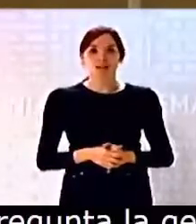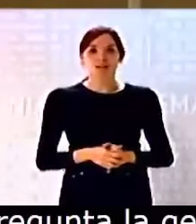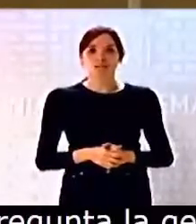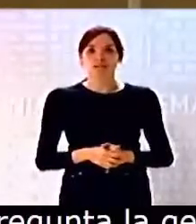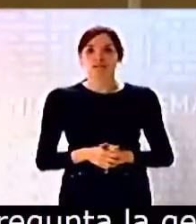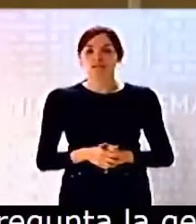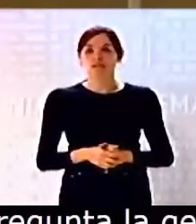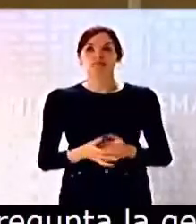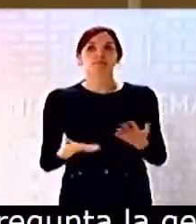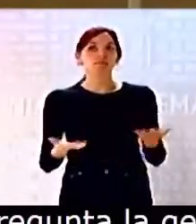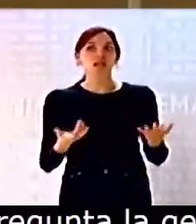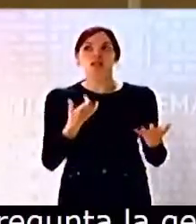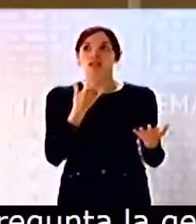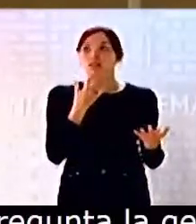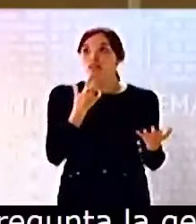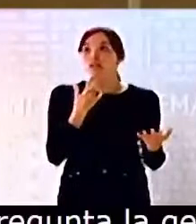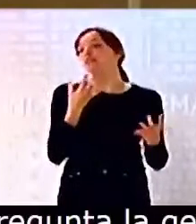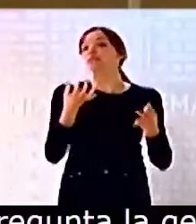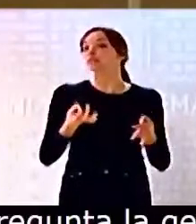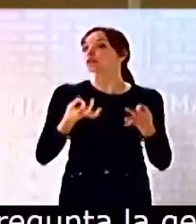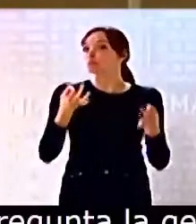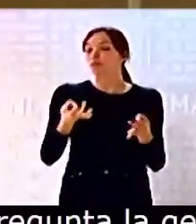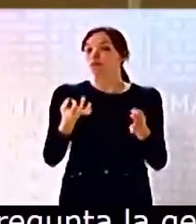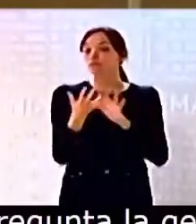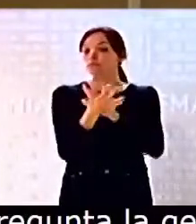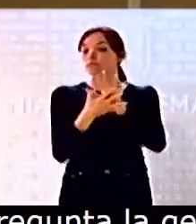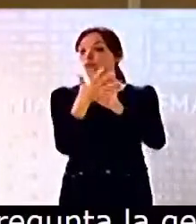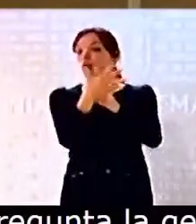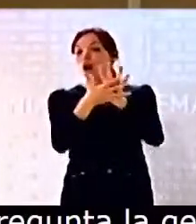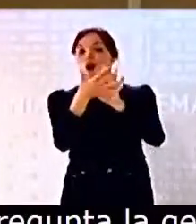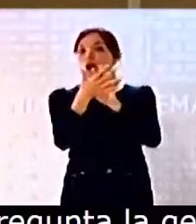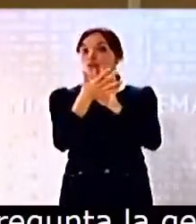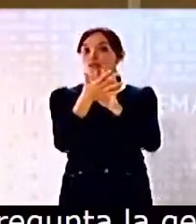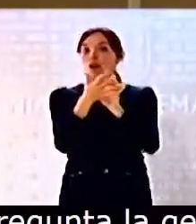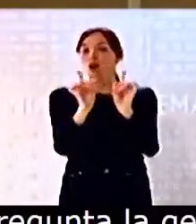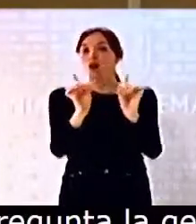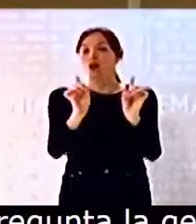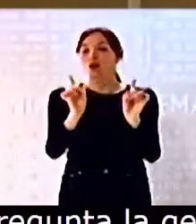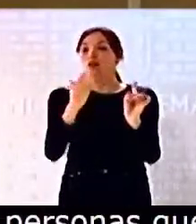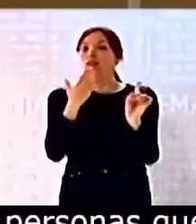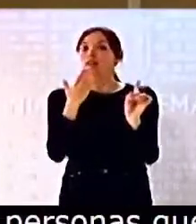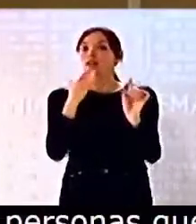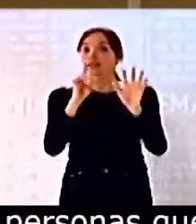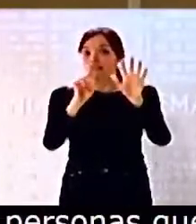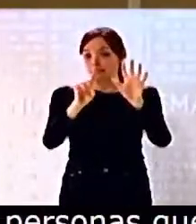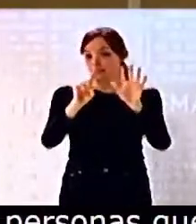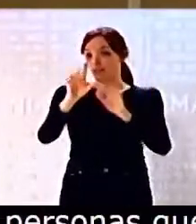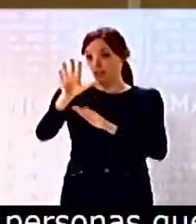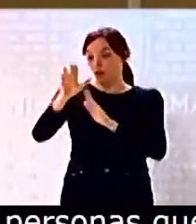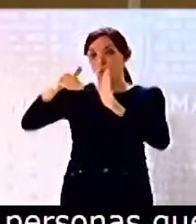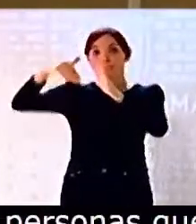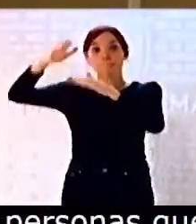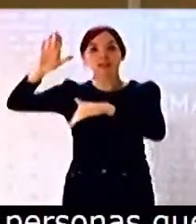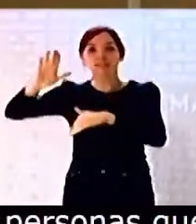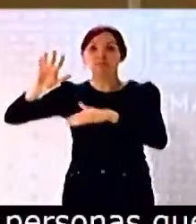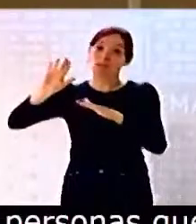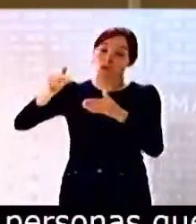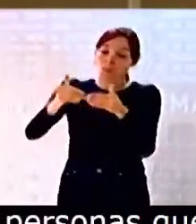Siempre me dicen, no habla de aquellas personas que tienen más de 65 años y que tienen menos de